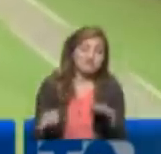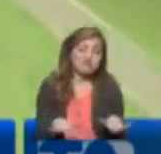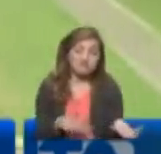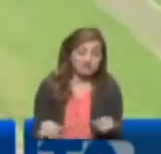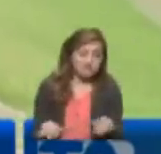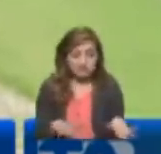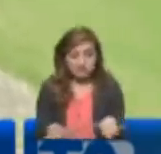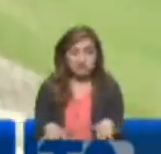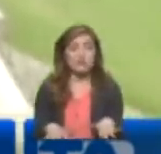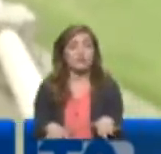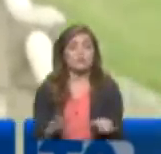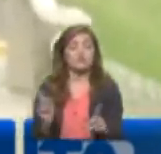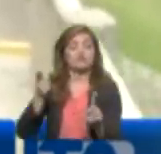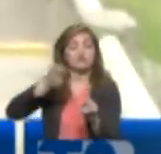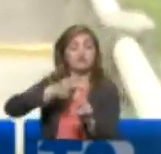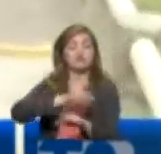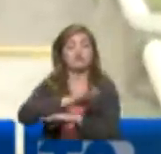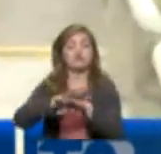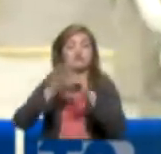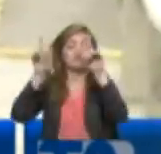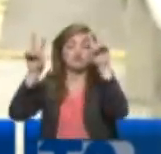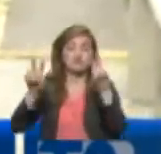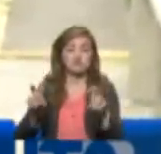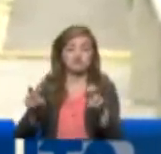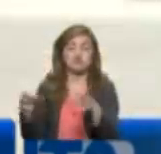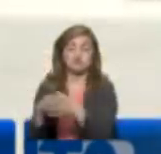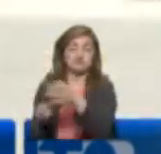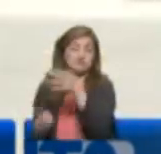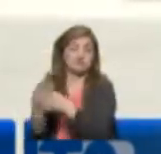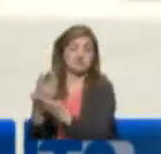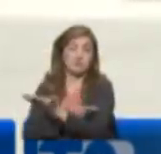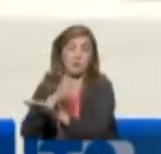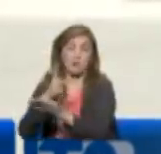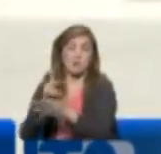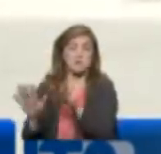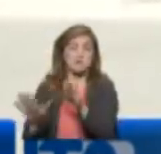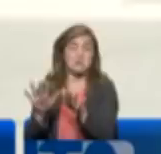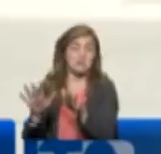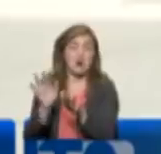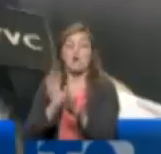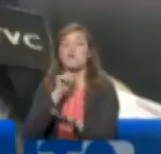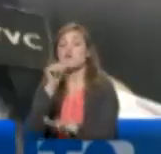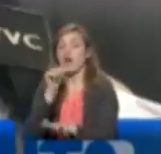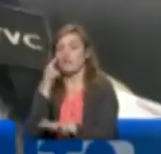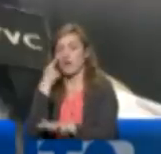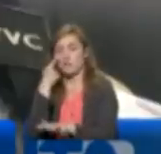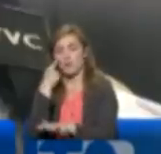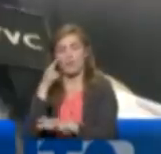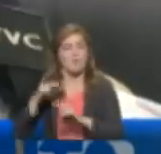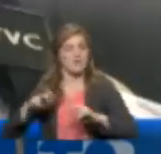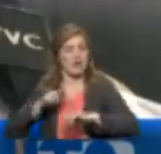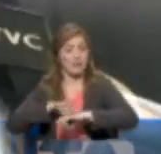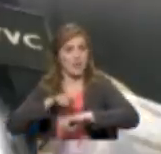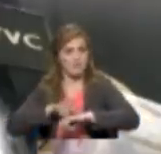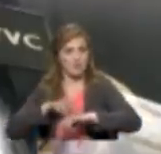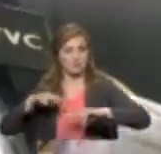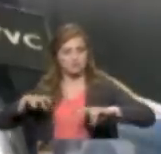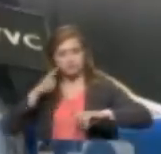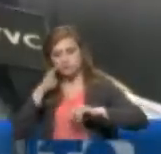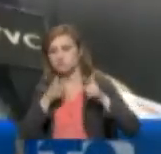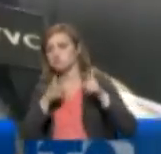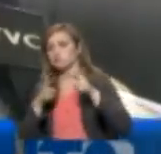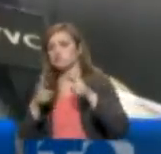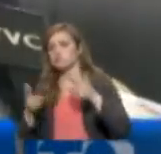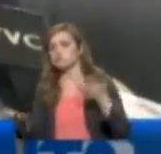sísmico está directamente vinculado a una reactivación del volcán guagua pichincha estamos más tiempo y